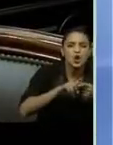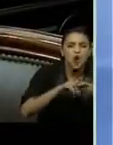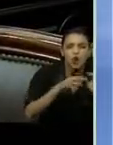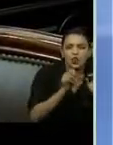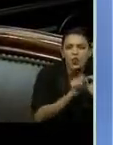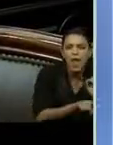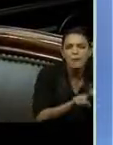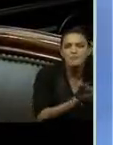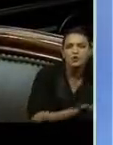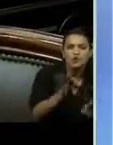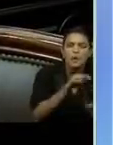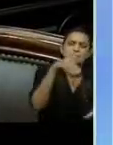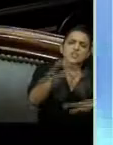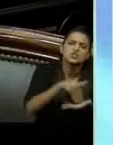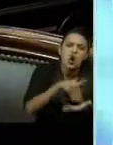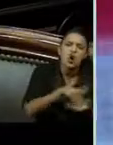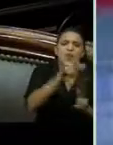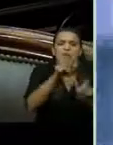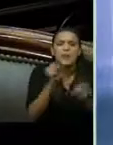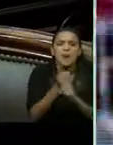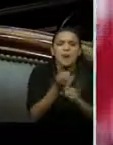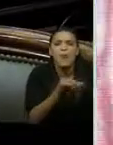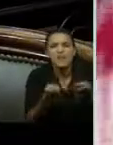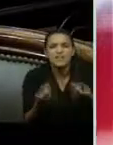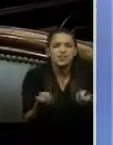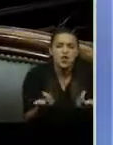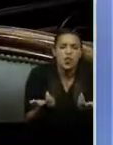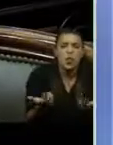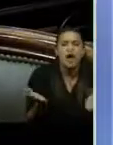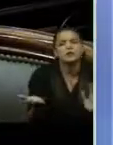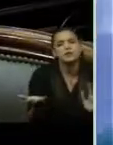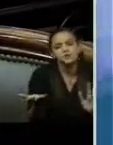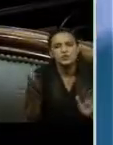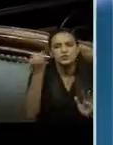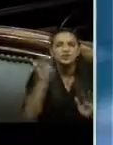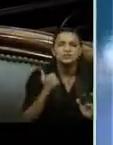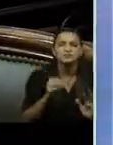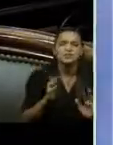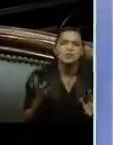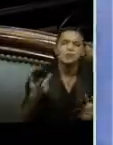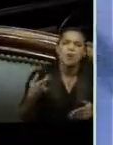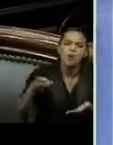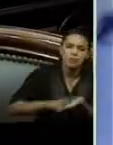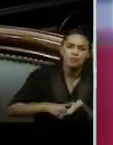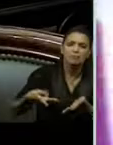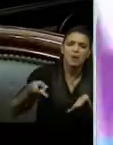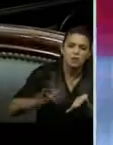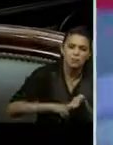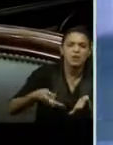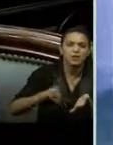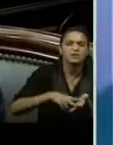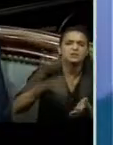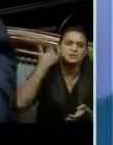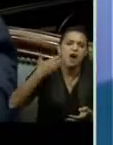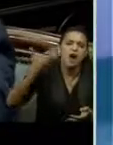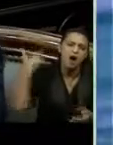FOEVA, el Gremio de Trabajadores por las Obras Sociales, me mostraron los números de que 45 años de